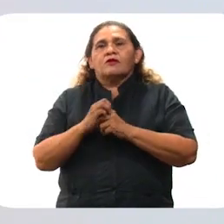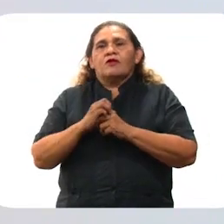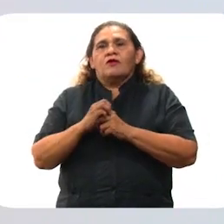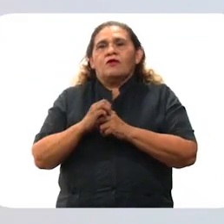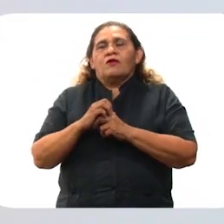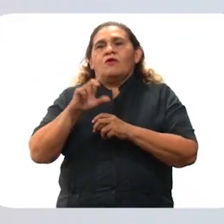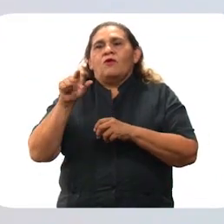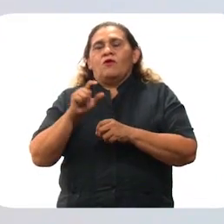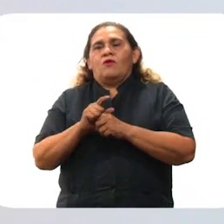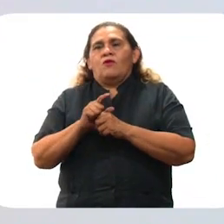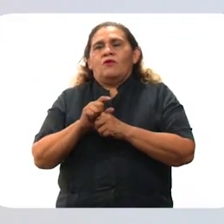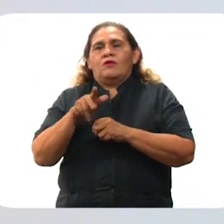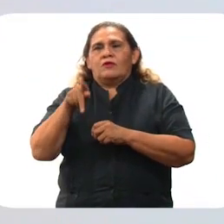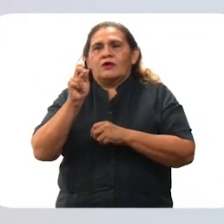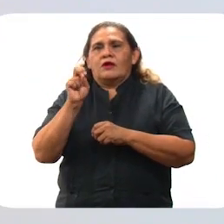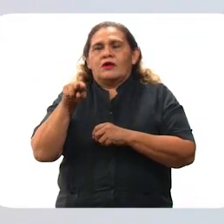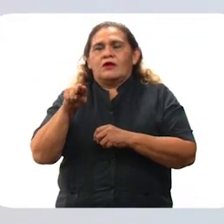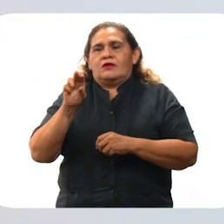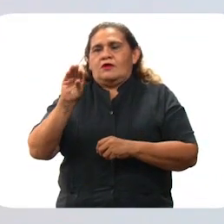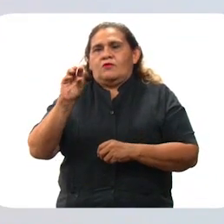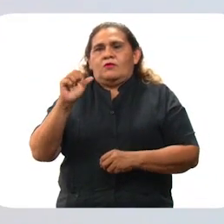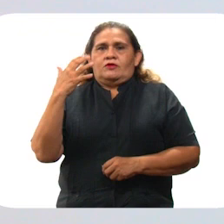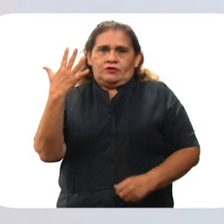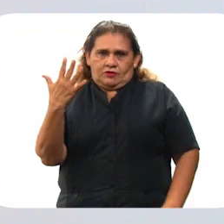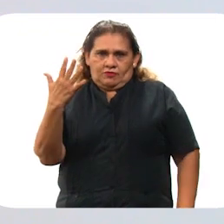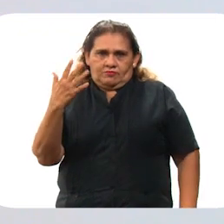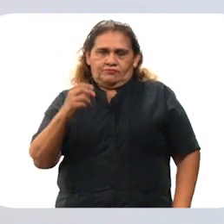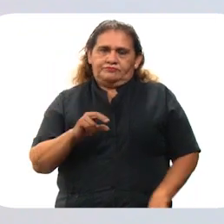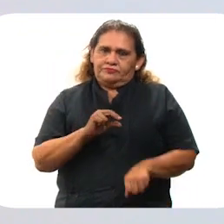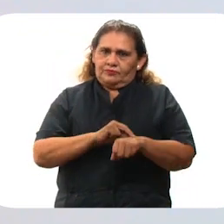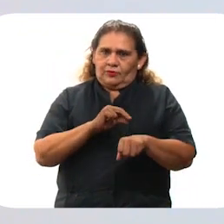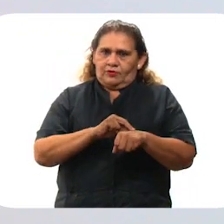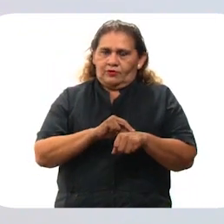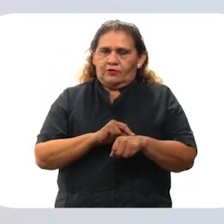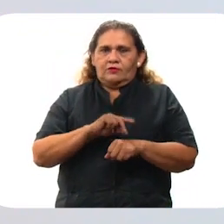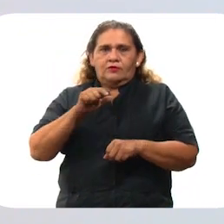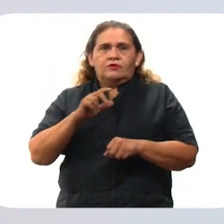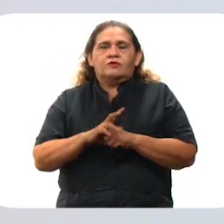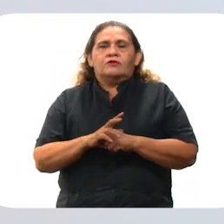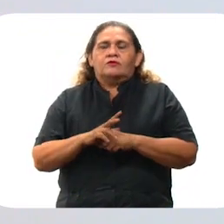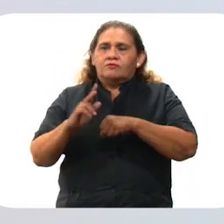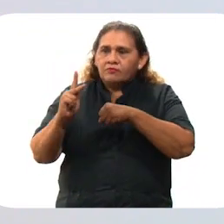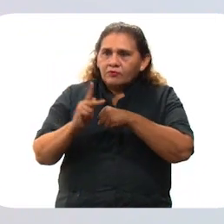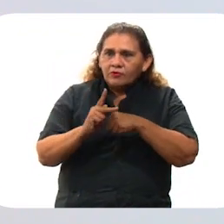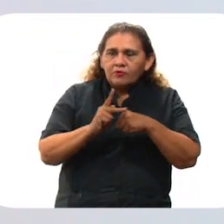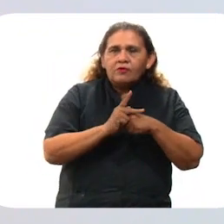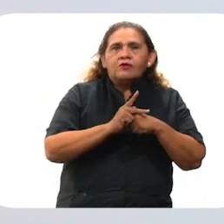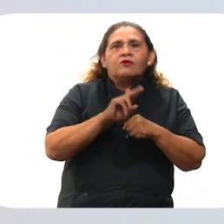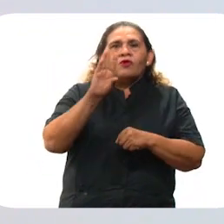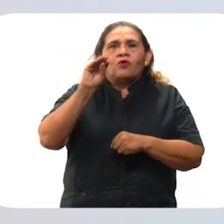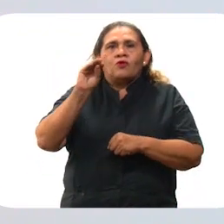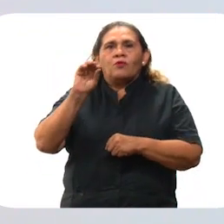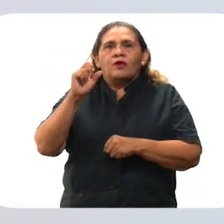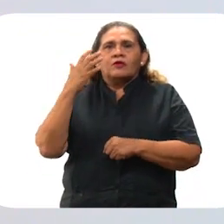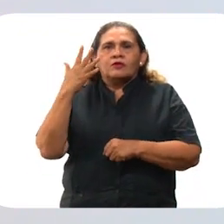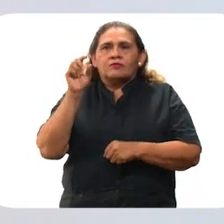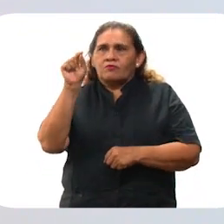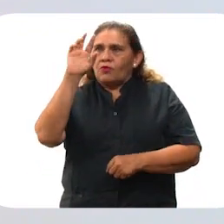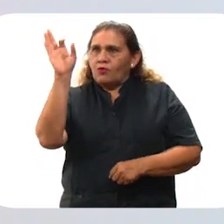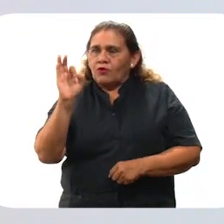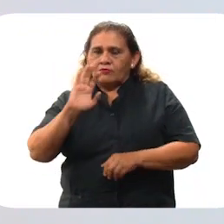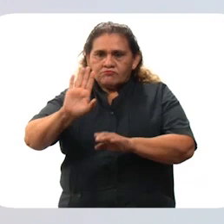o de uso grado médico como es el KN95, ya que estos tienen una cobertura hasta del 95%